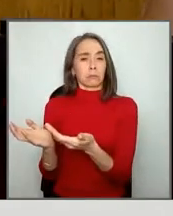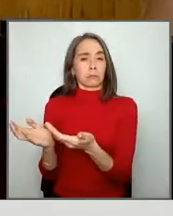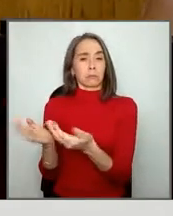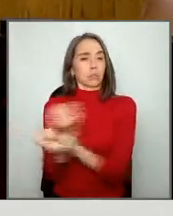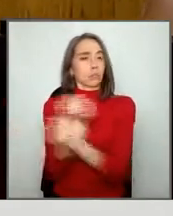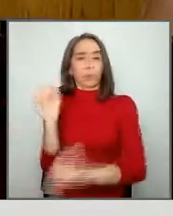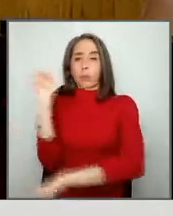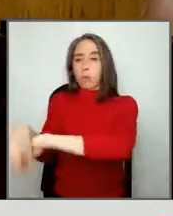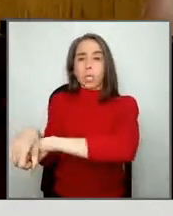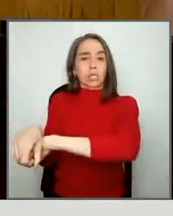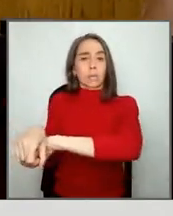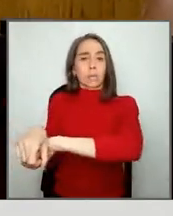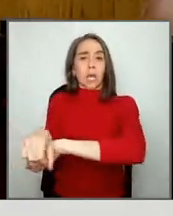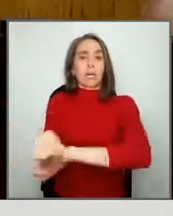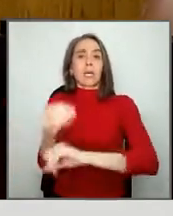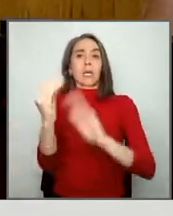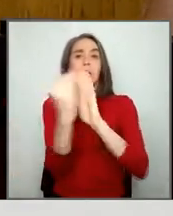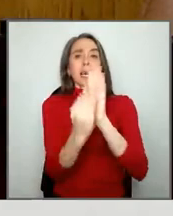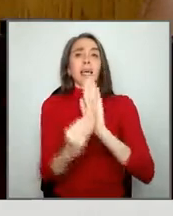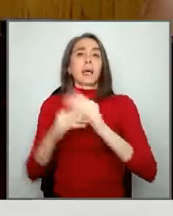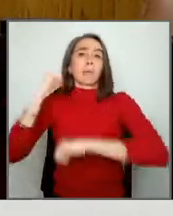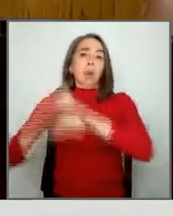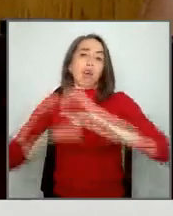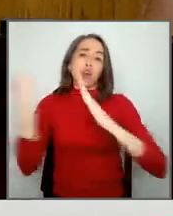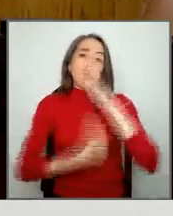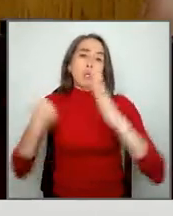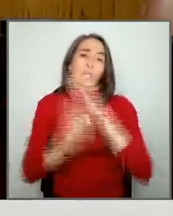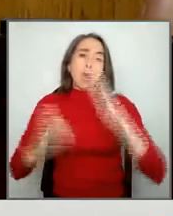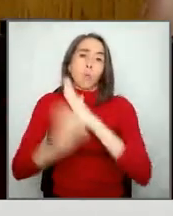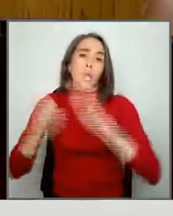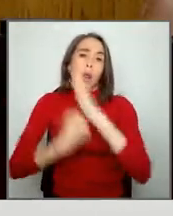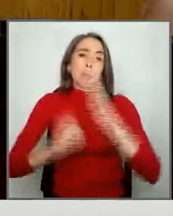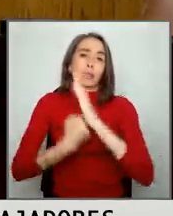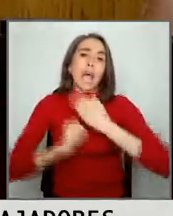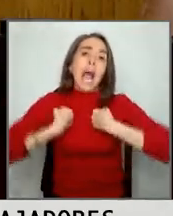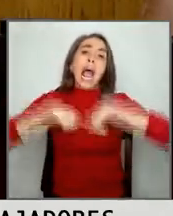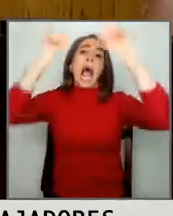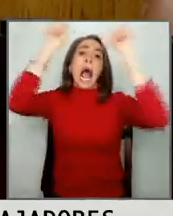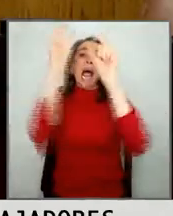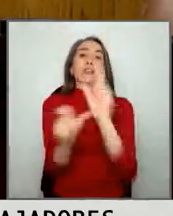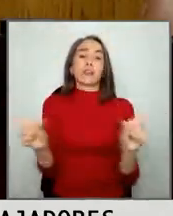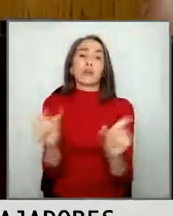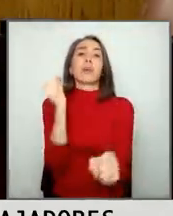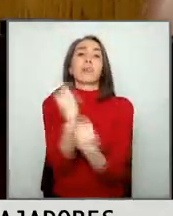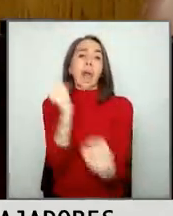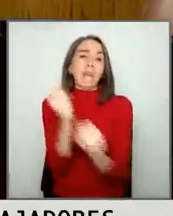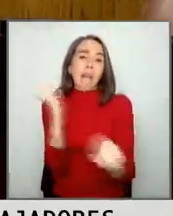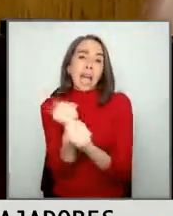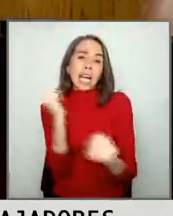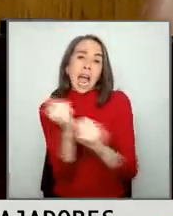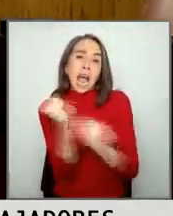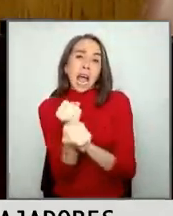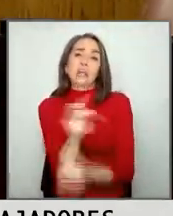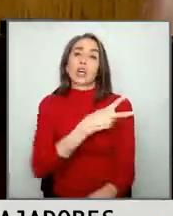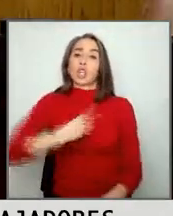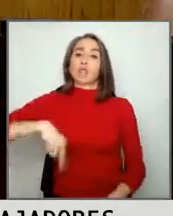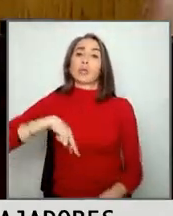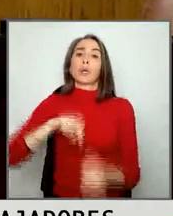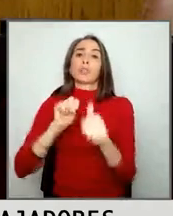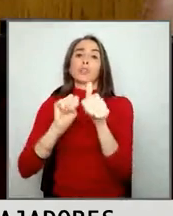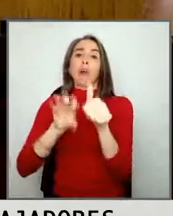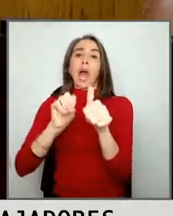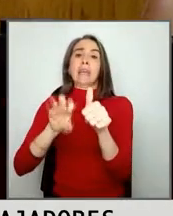esto ha sido ganado por años y años de luchas y de trabajo por parte de nuestros asistentes de la educación